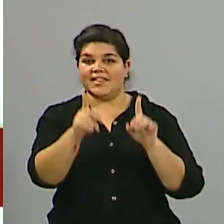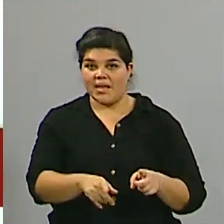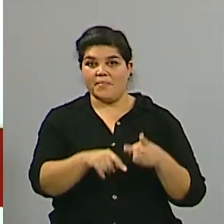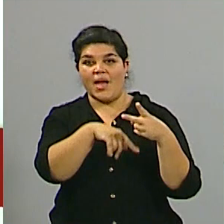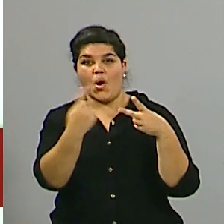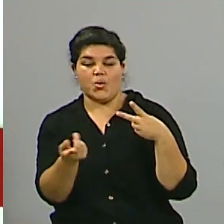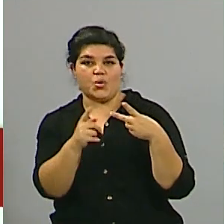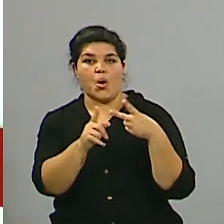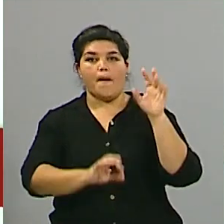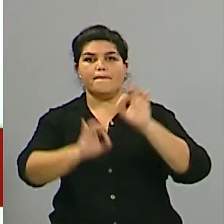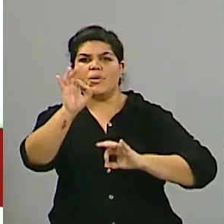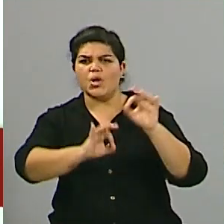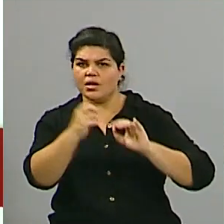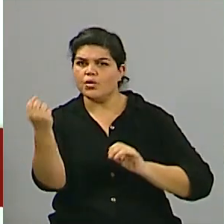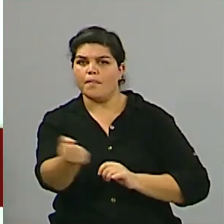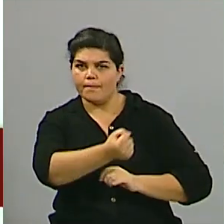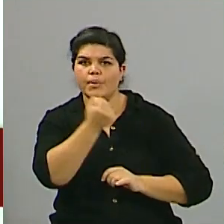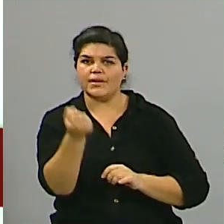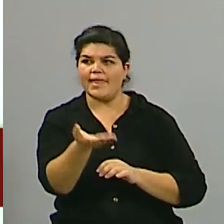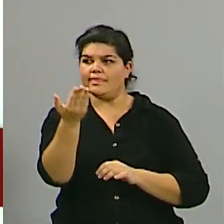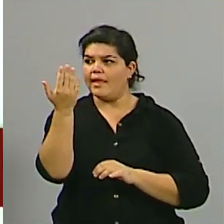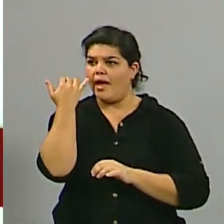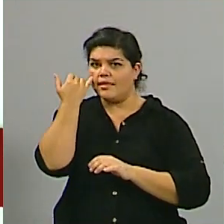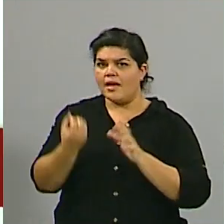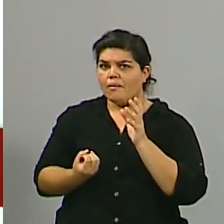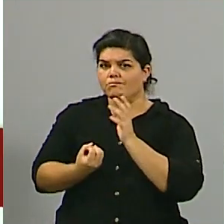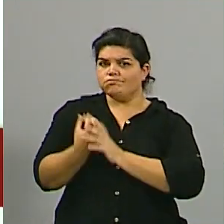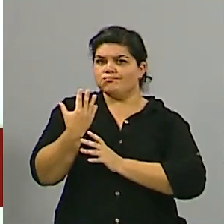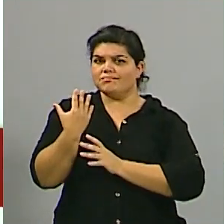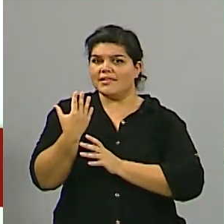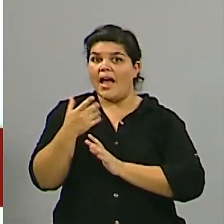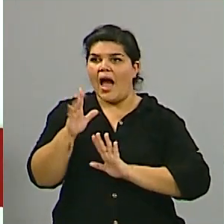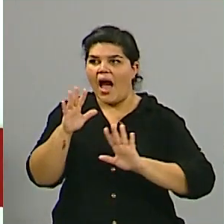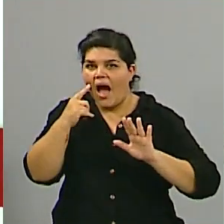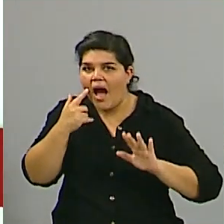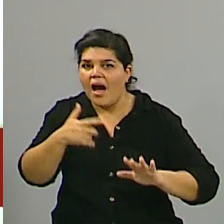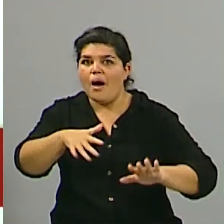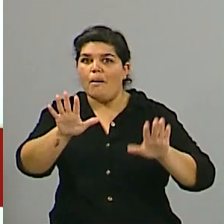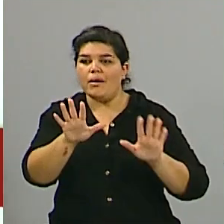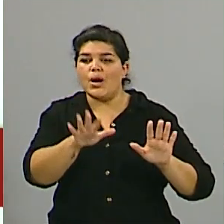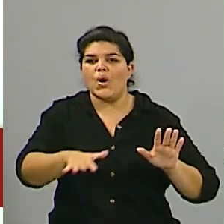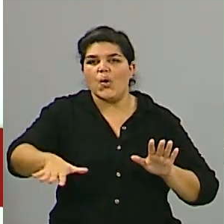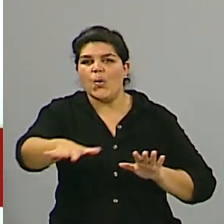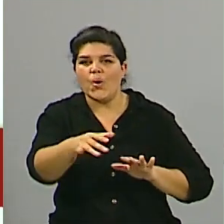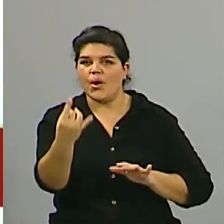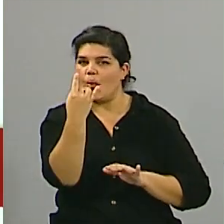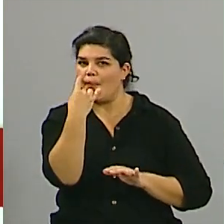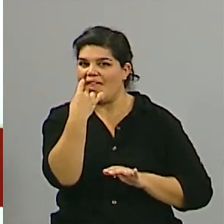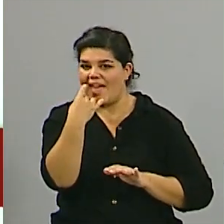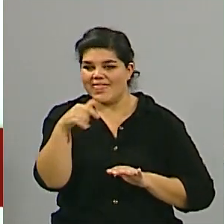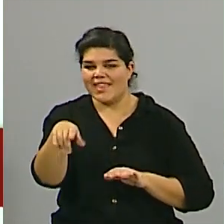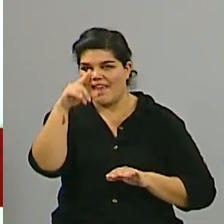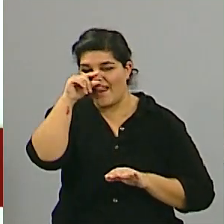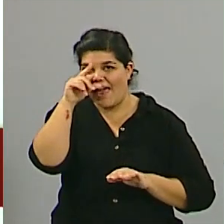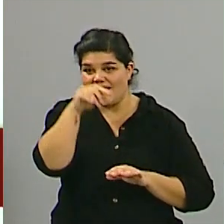gestando desde hace tiempo, que seguramente ustedes han oído algo de la posibilidad de que en la zona de Uspallata, de Las